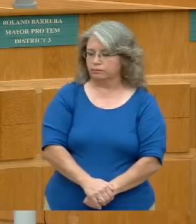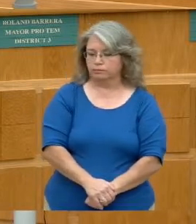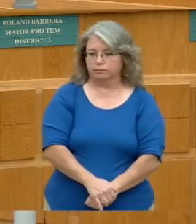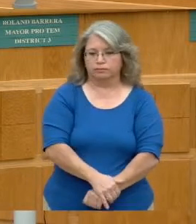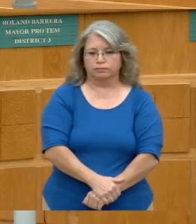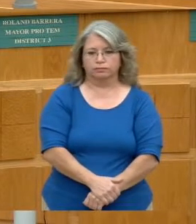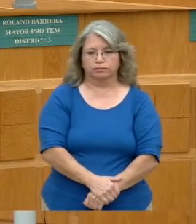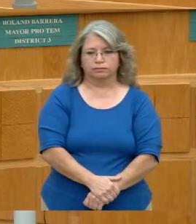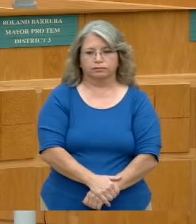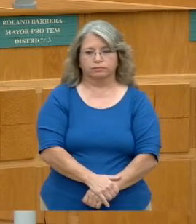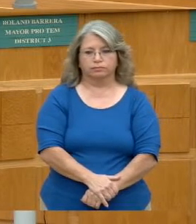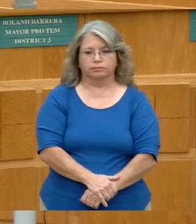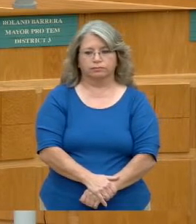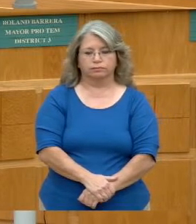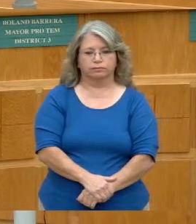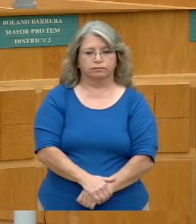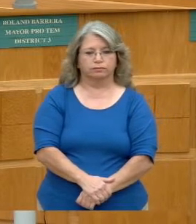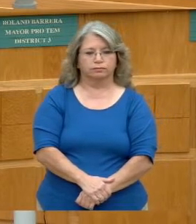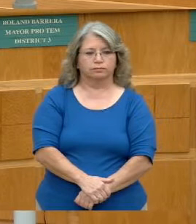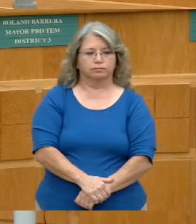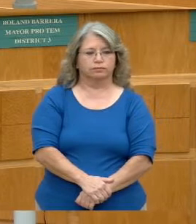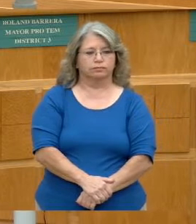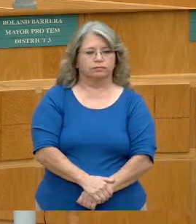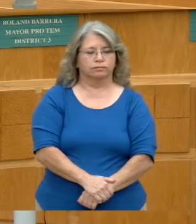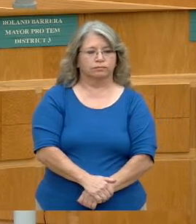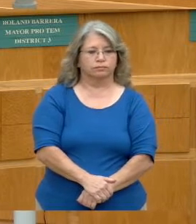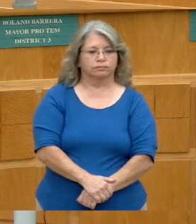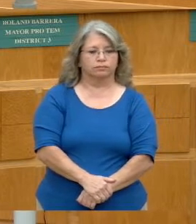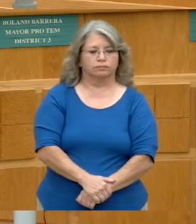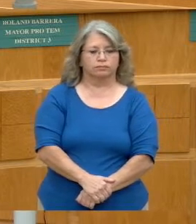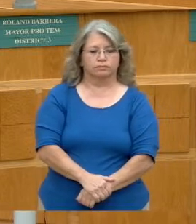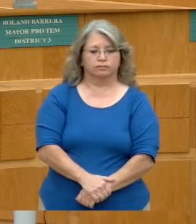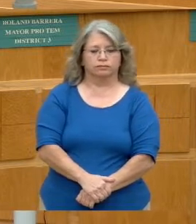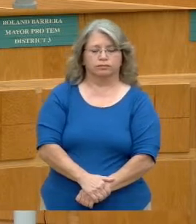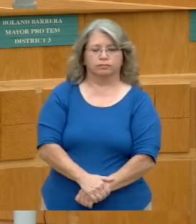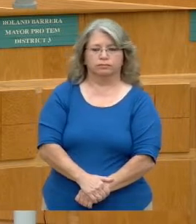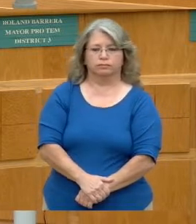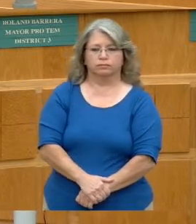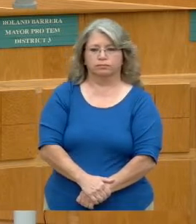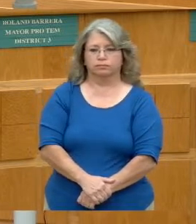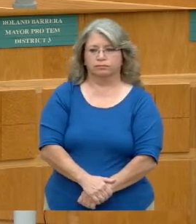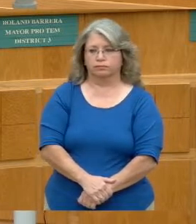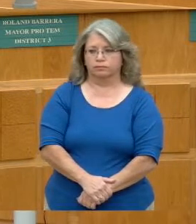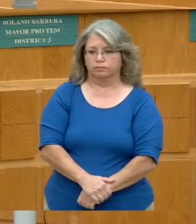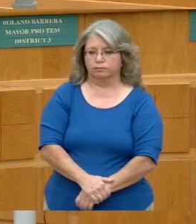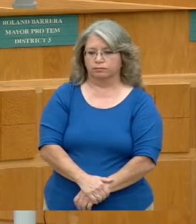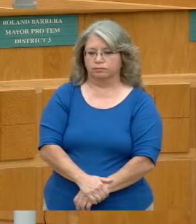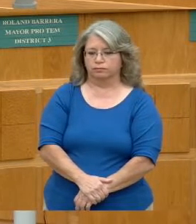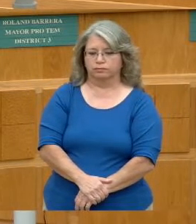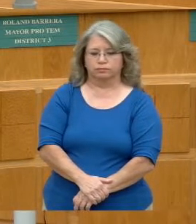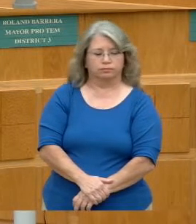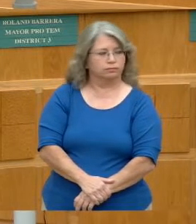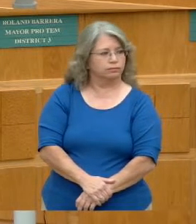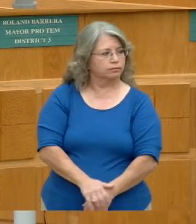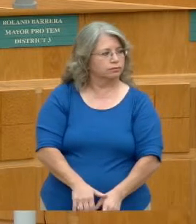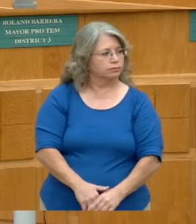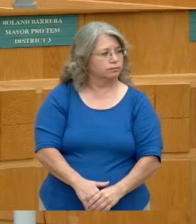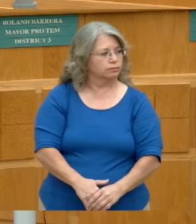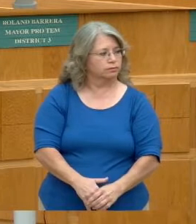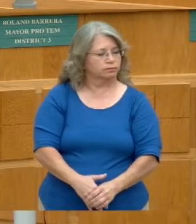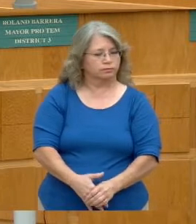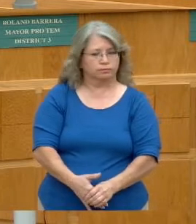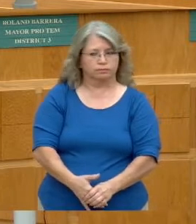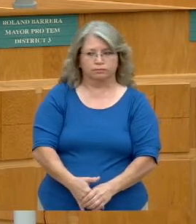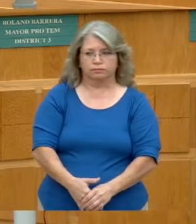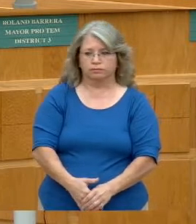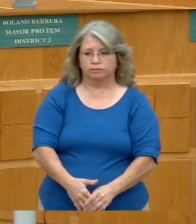social. Nuestra meta es mantenerlo informado y saludable. Puede acudir a la página nuecesco.com para más información. Le quiero